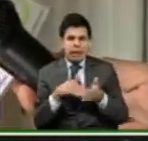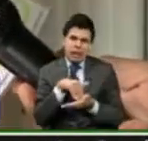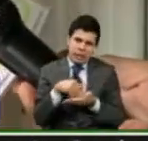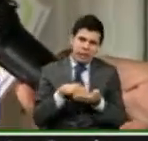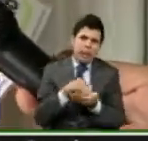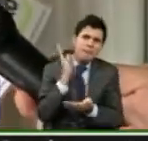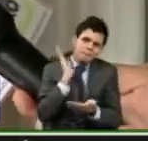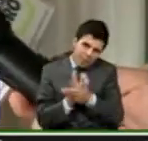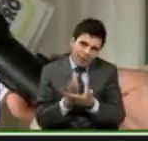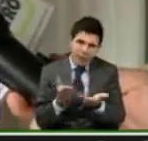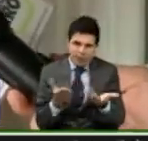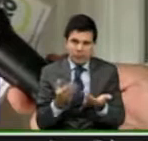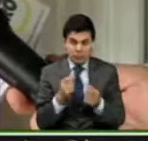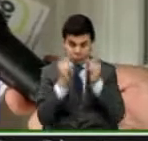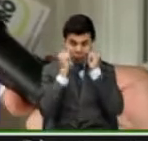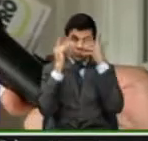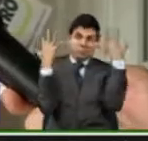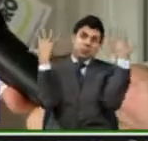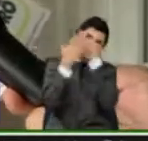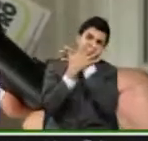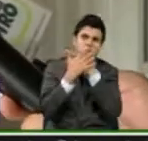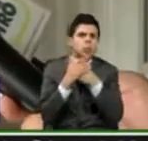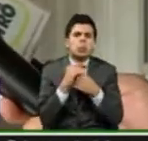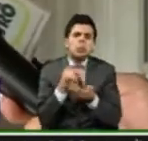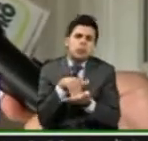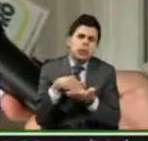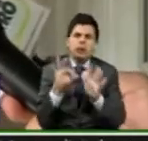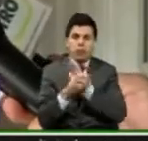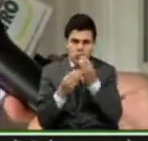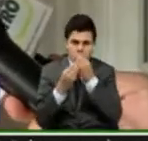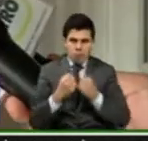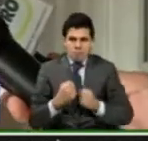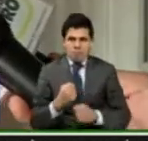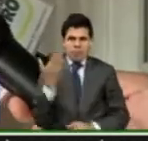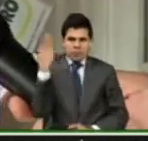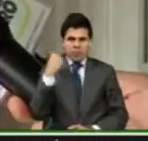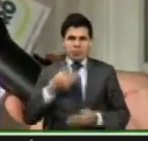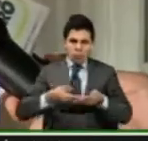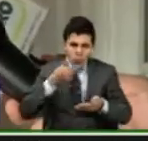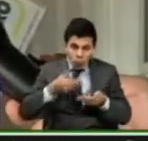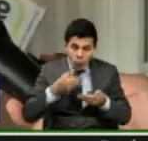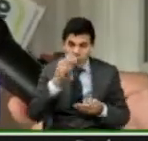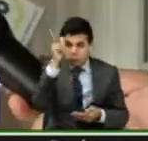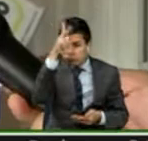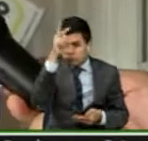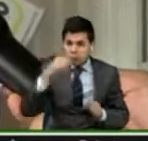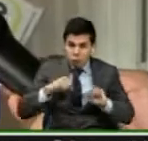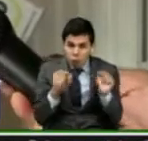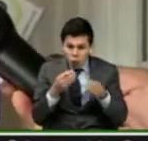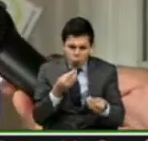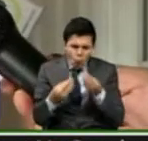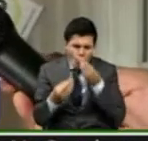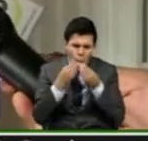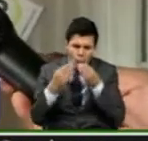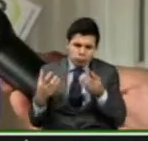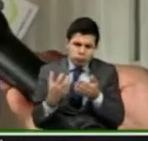¿sí? Tan de sorpresa. Yo estaba más o menos, yo comía. Ayer la china me trajo un caldo de pata de gallina. Me lo comí todo. Y ruta que